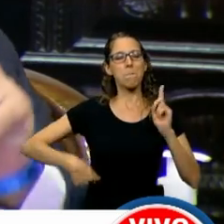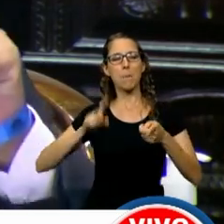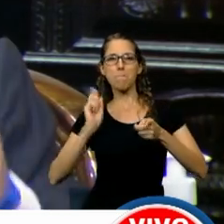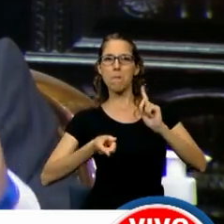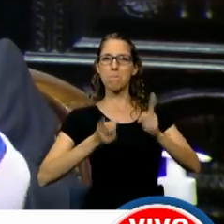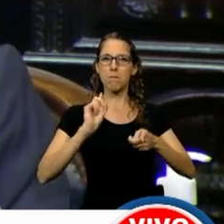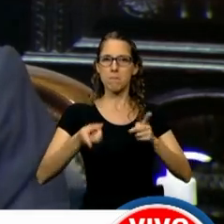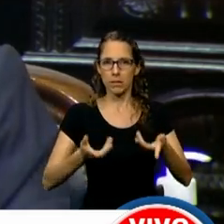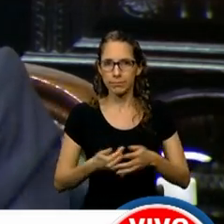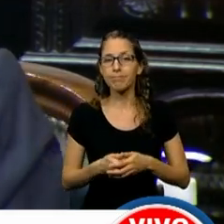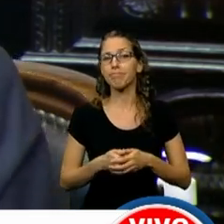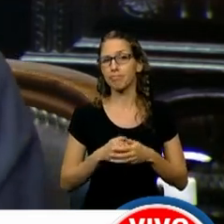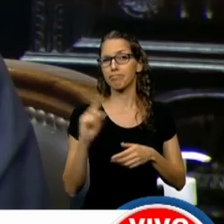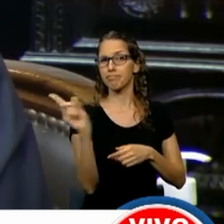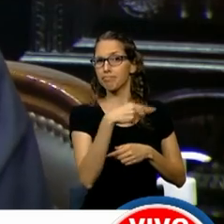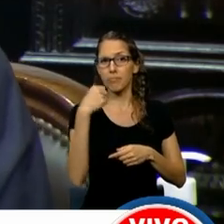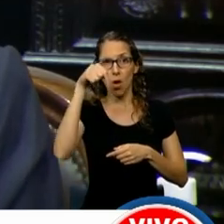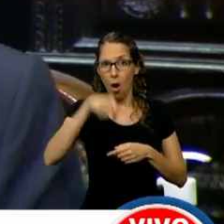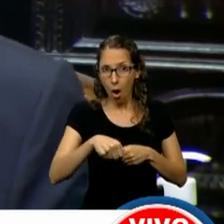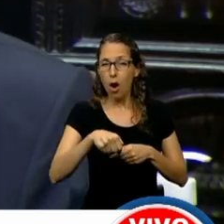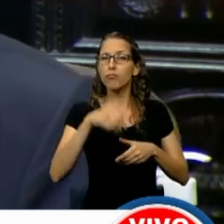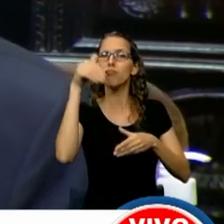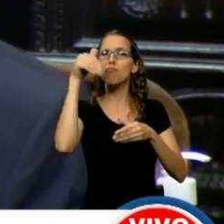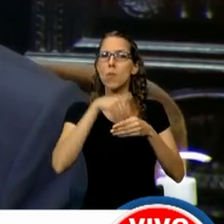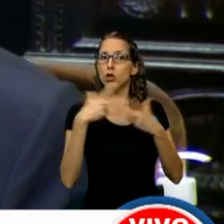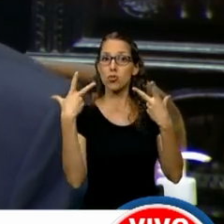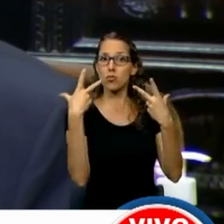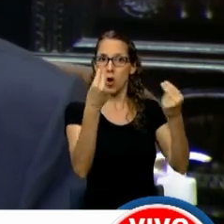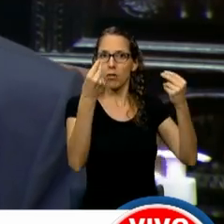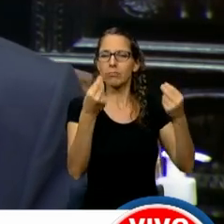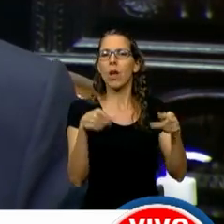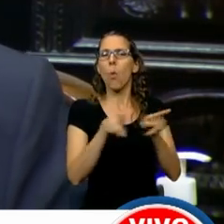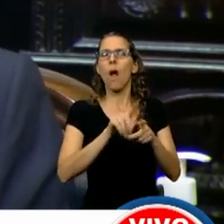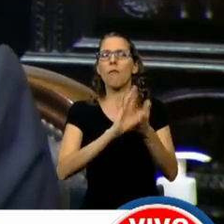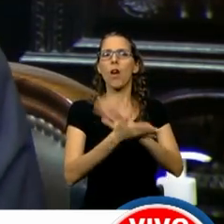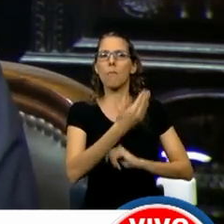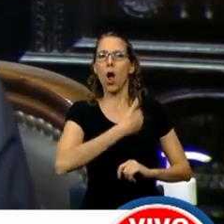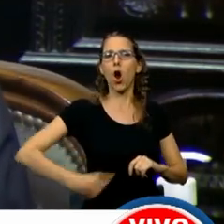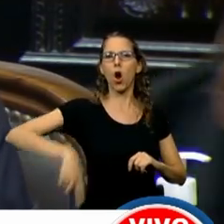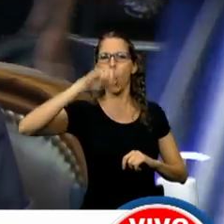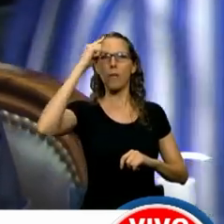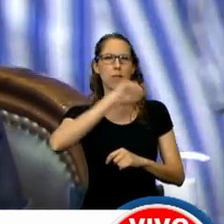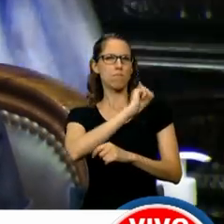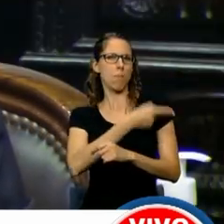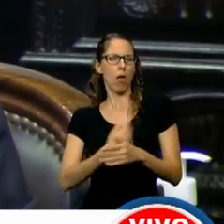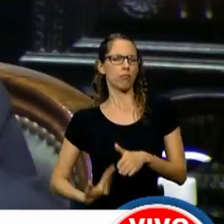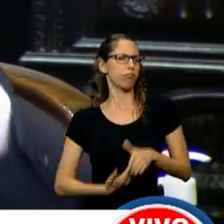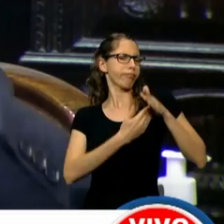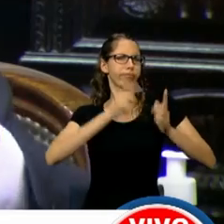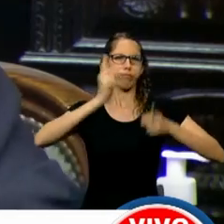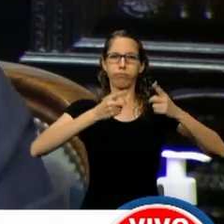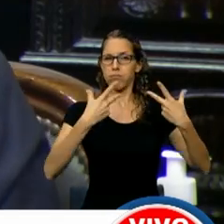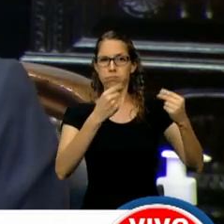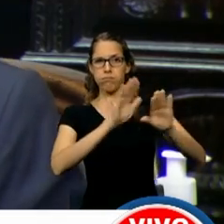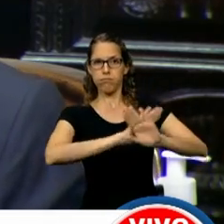votar en contra hoy es impedir que este gobierno siga detectando facultades extraordinarias para